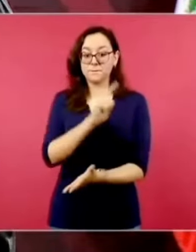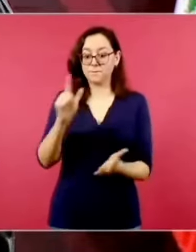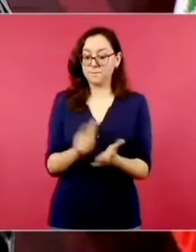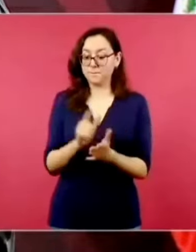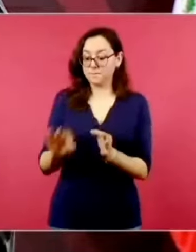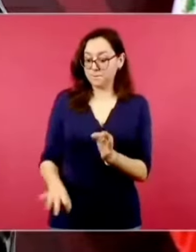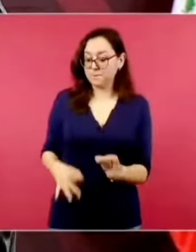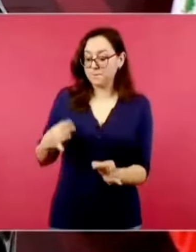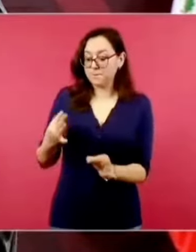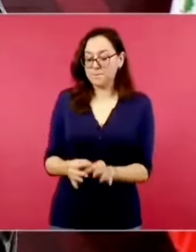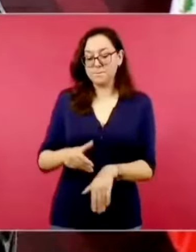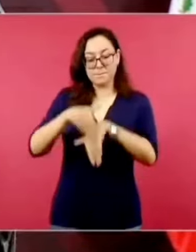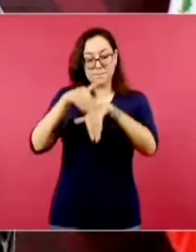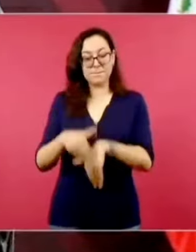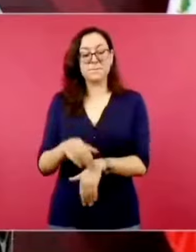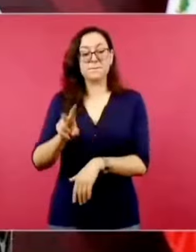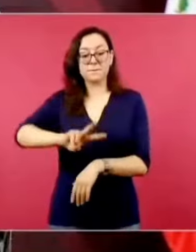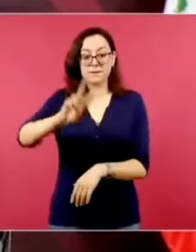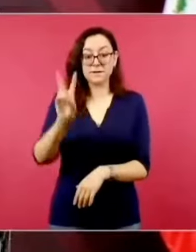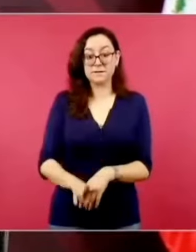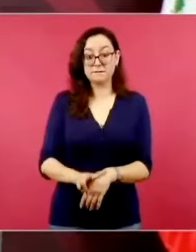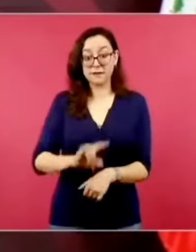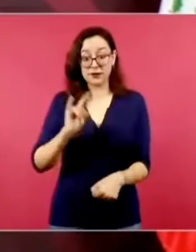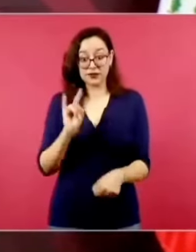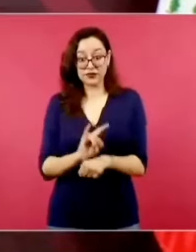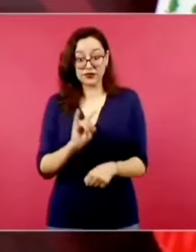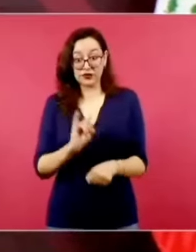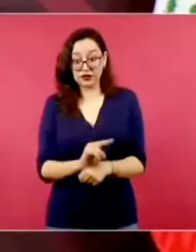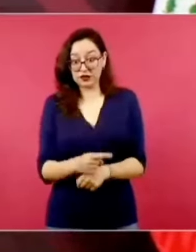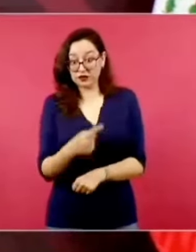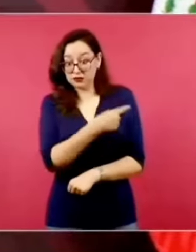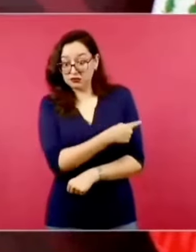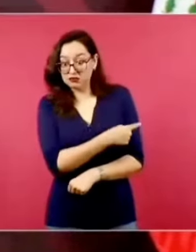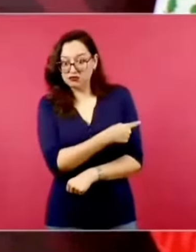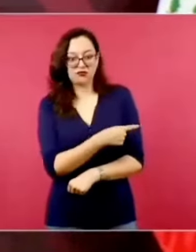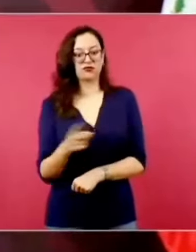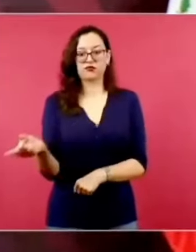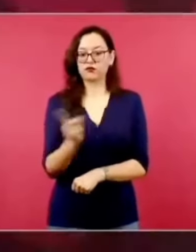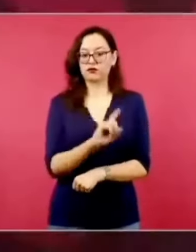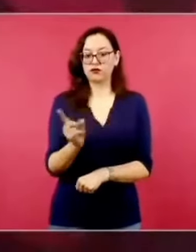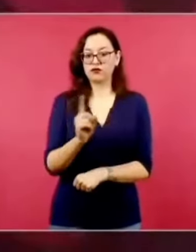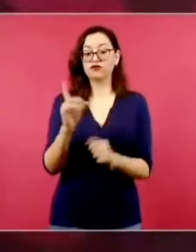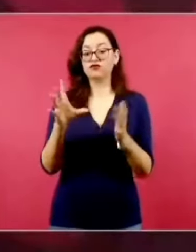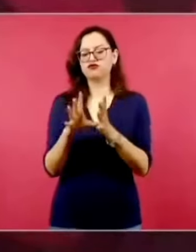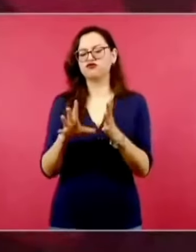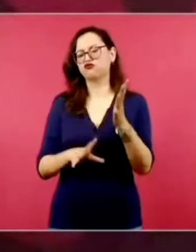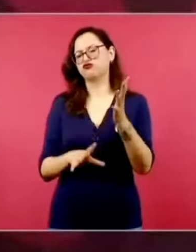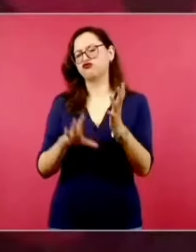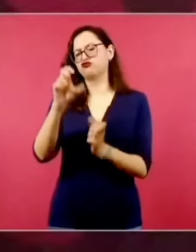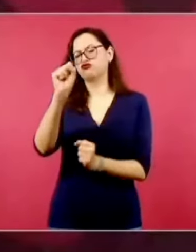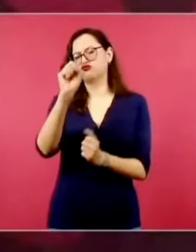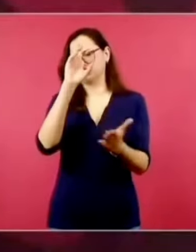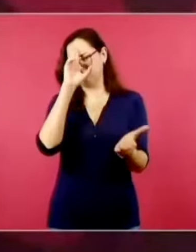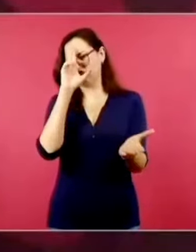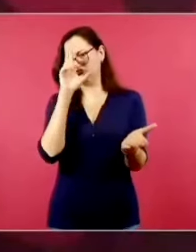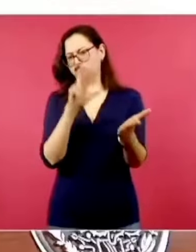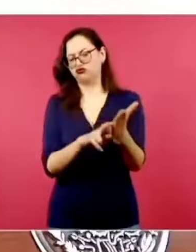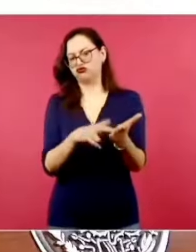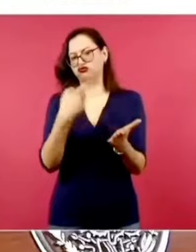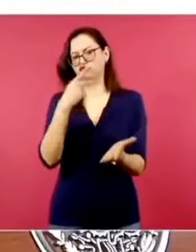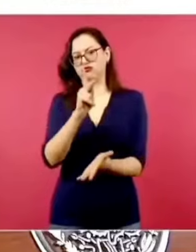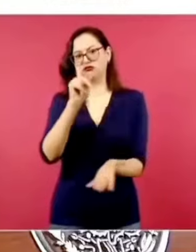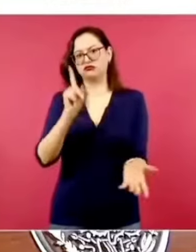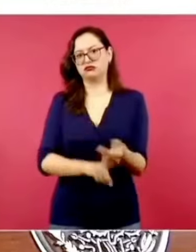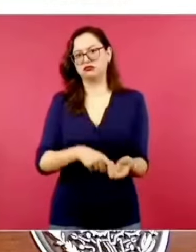no simulación de que la Constitución se respeta en la forma para violarse en el fondo.